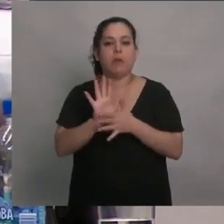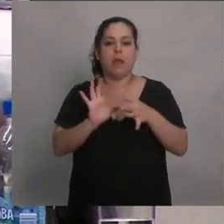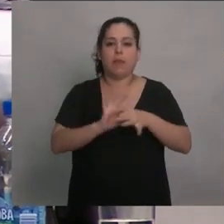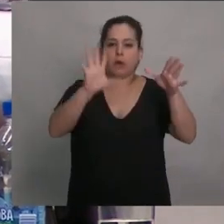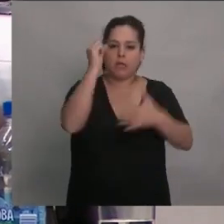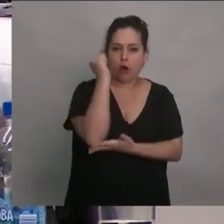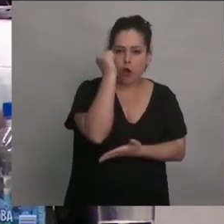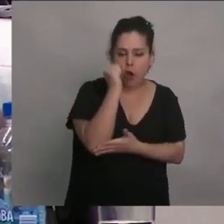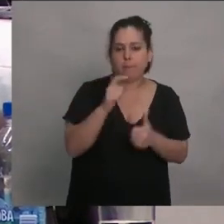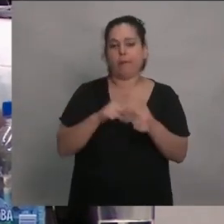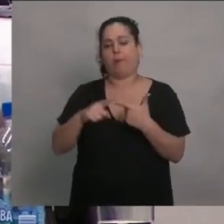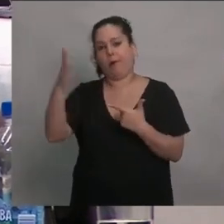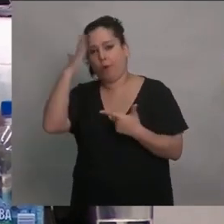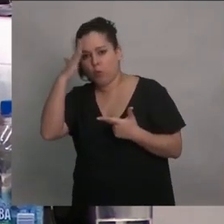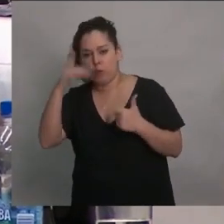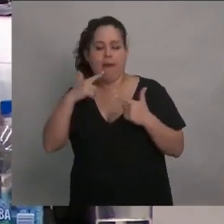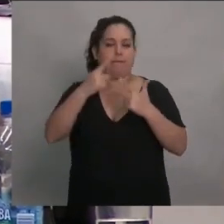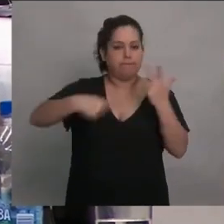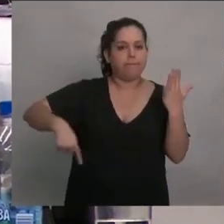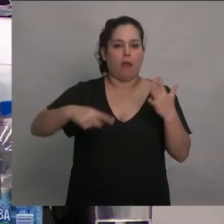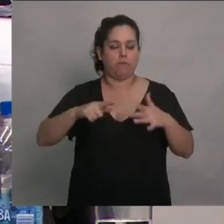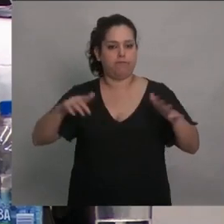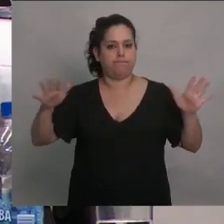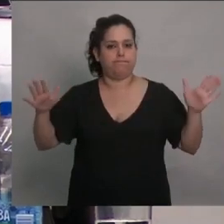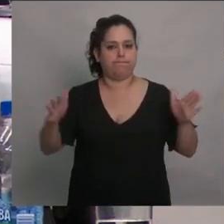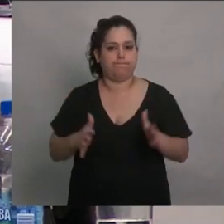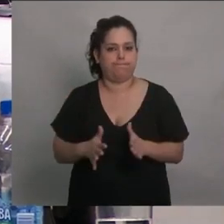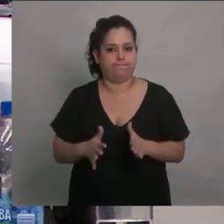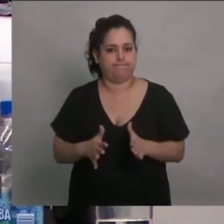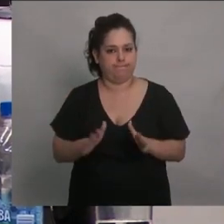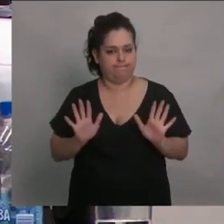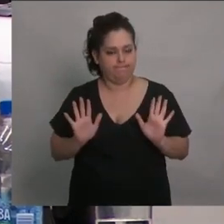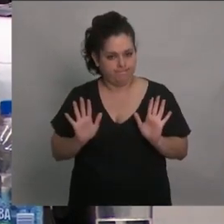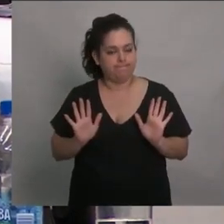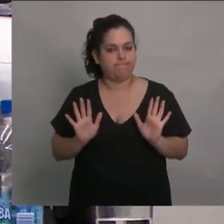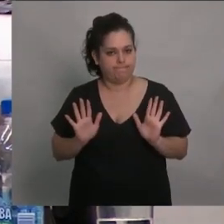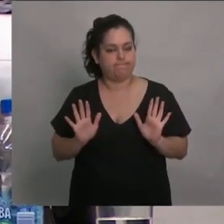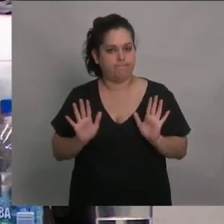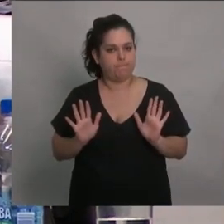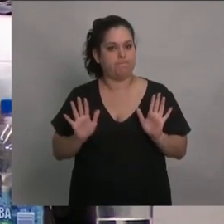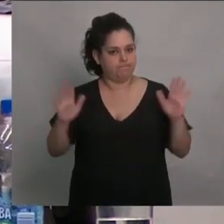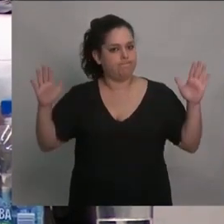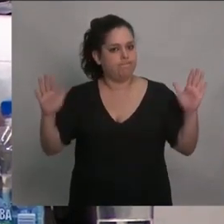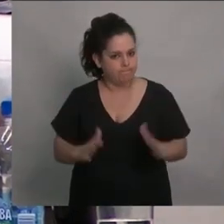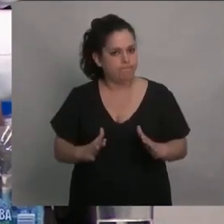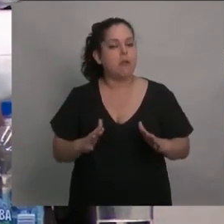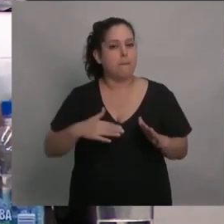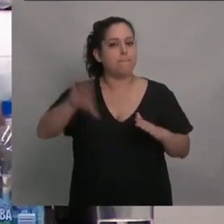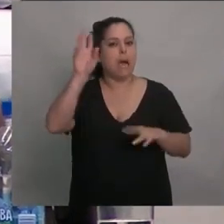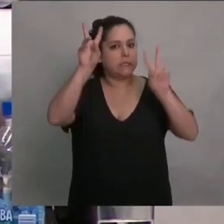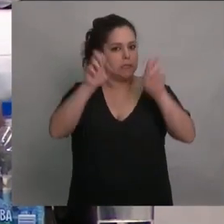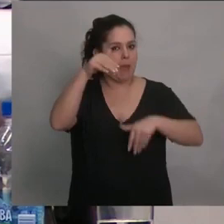económico, político y cultural, está reducida a su dimensión mínima, básicamente su dimensión